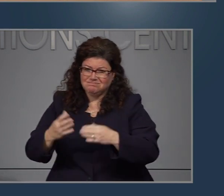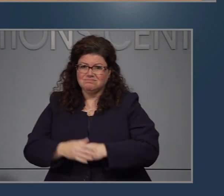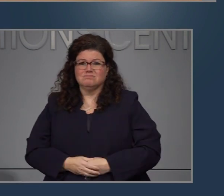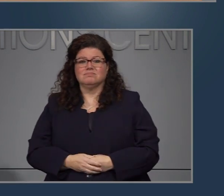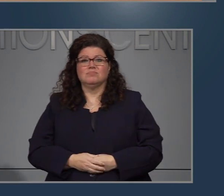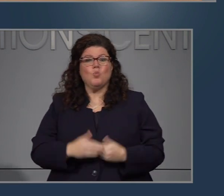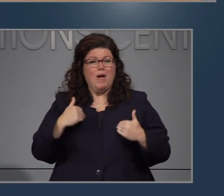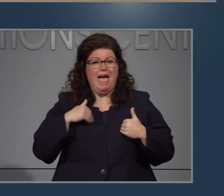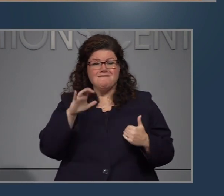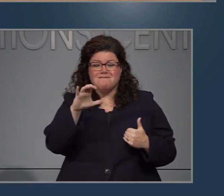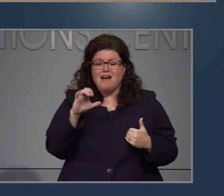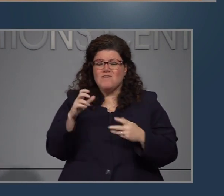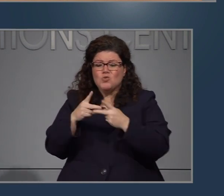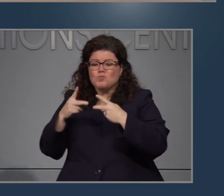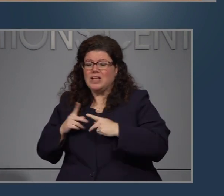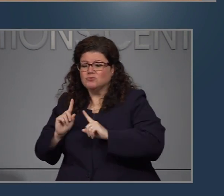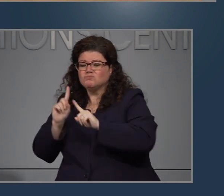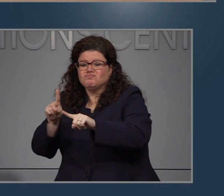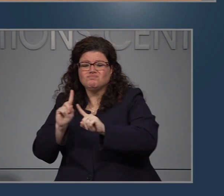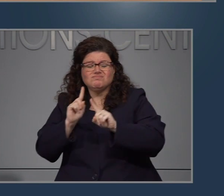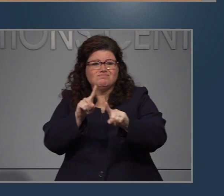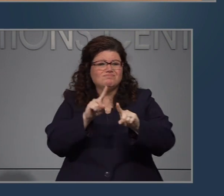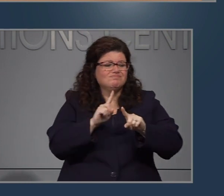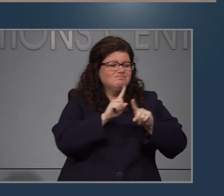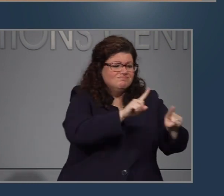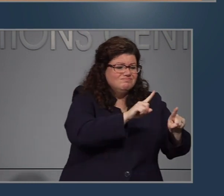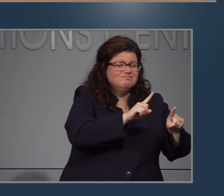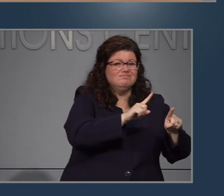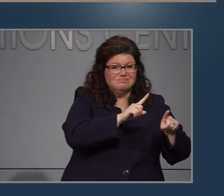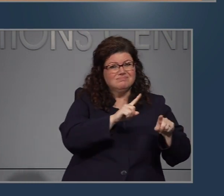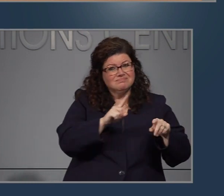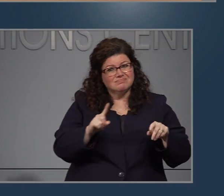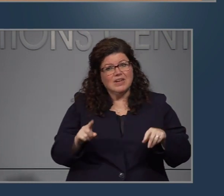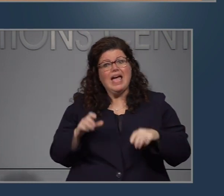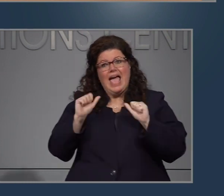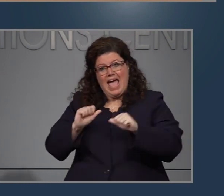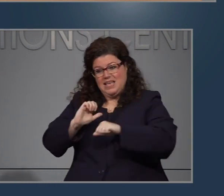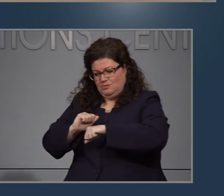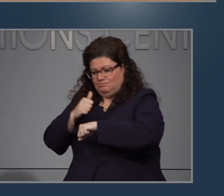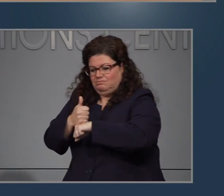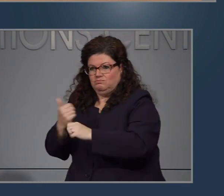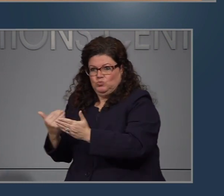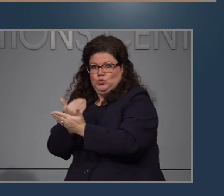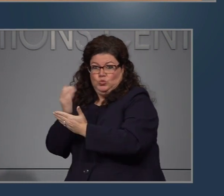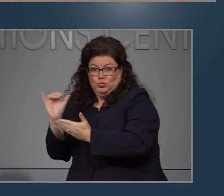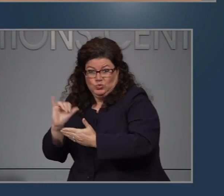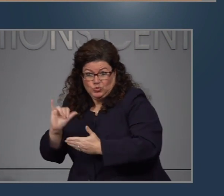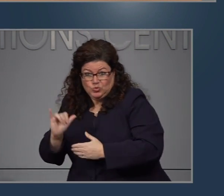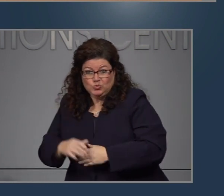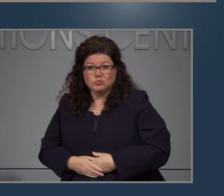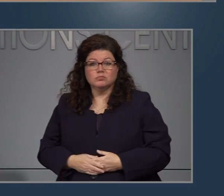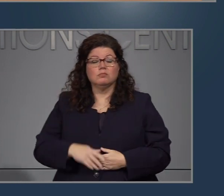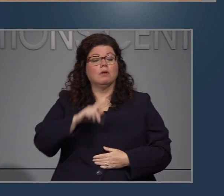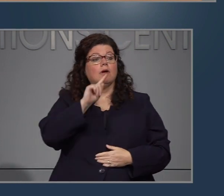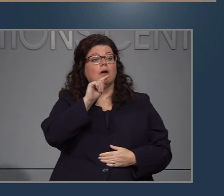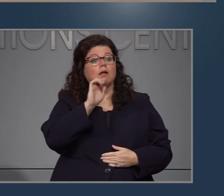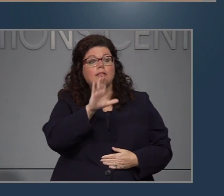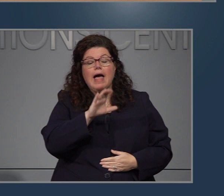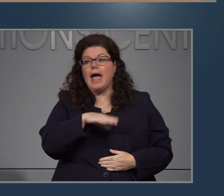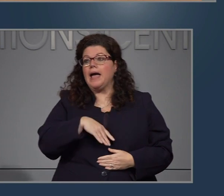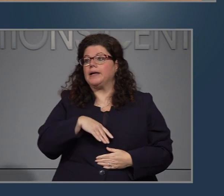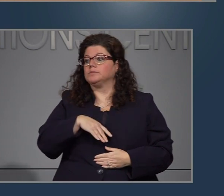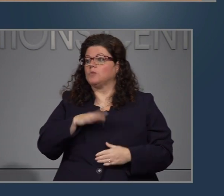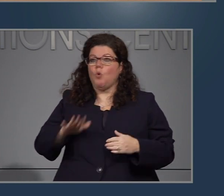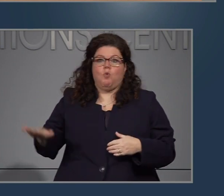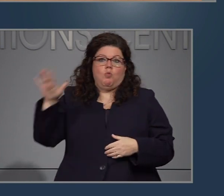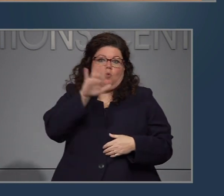promedio 17,000 pruebas que se han hecho durante la semana pasada y aquí hay más de 500 sitios en la página